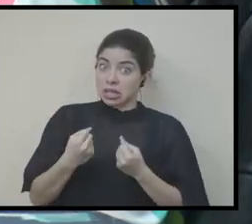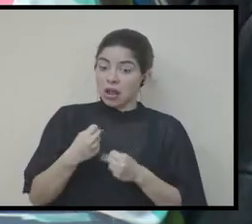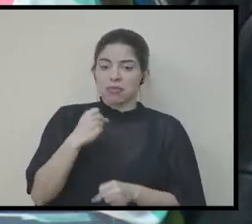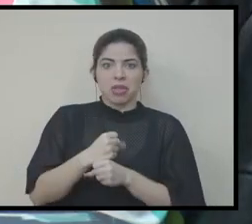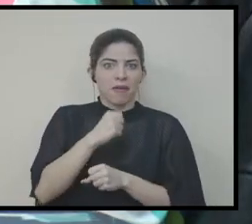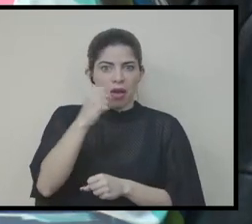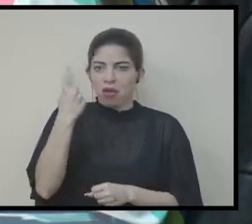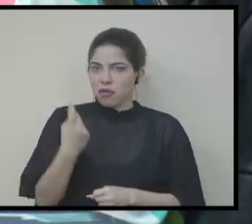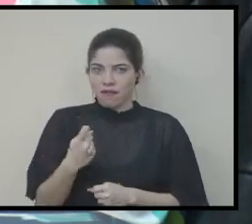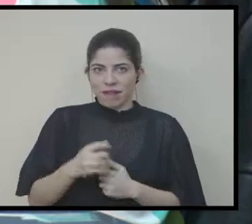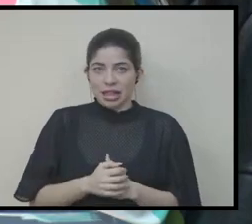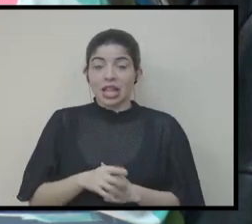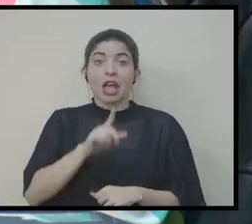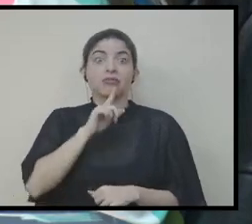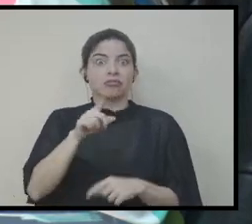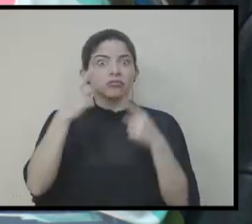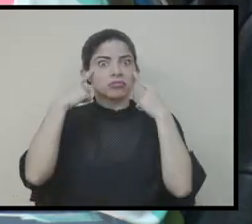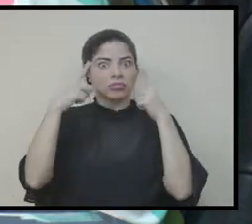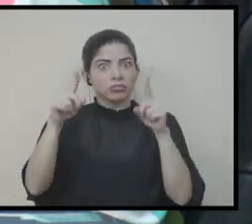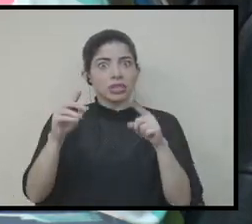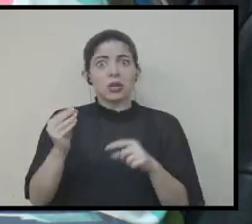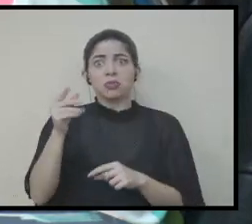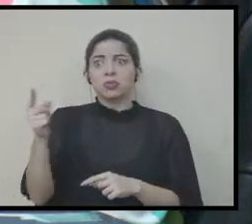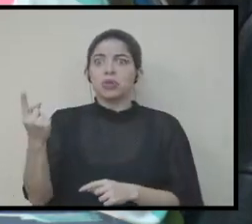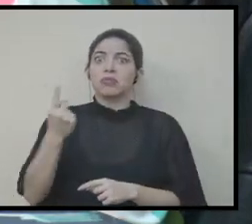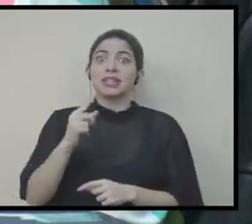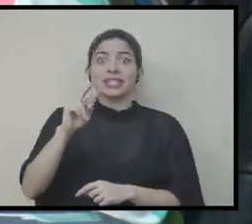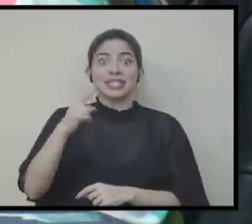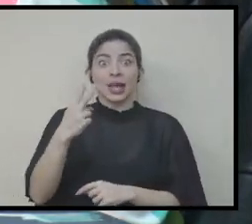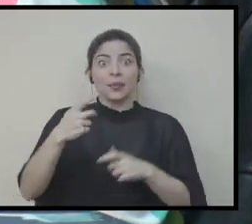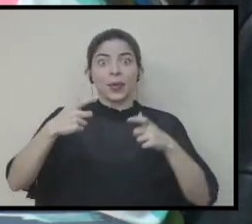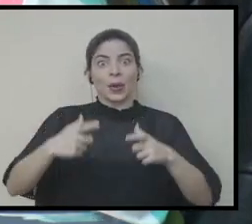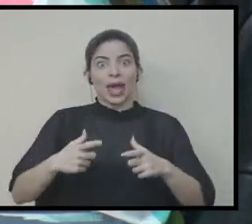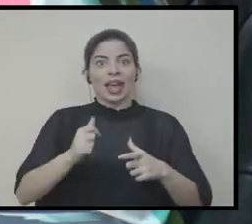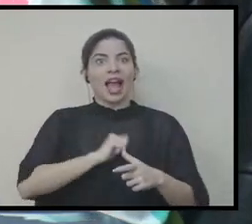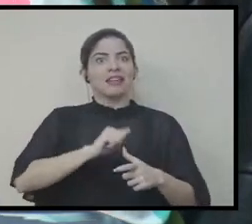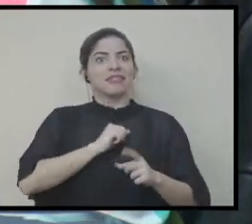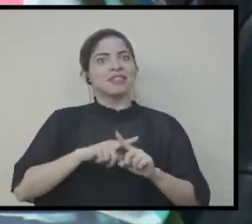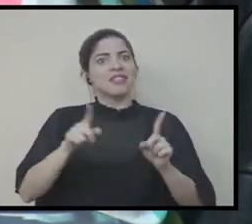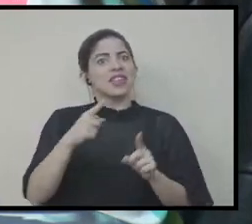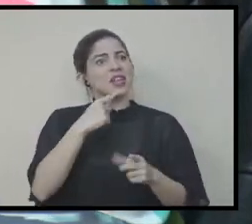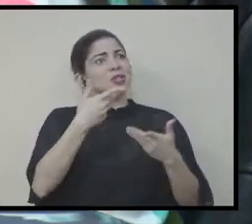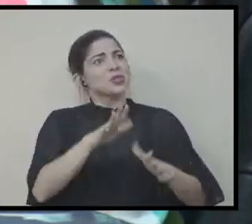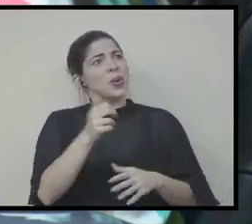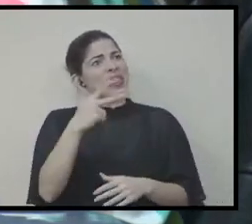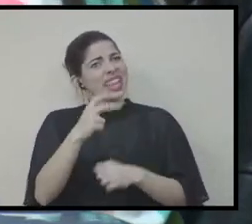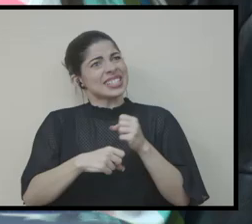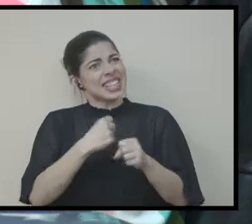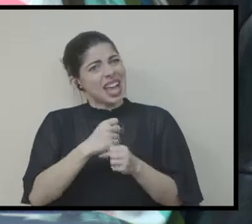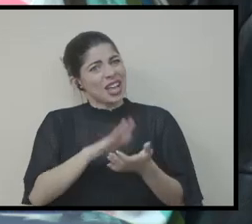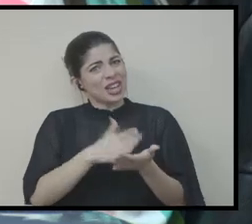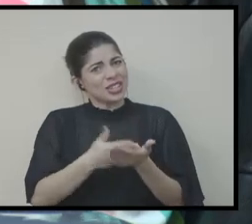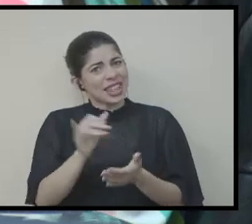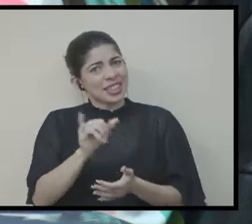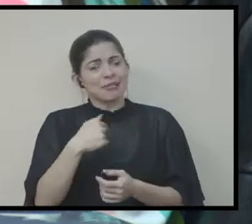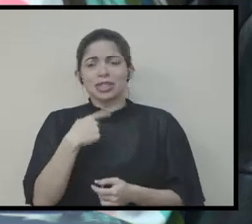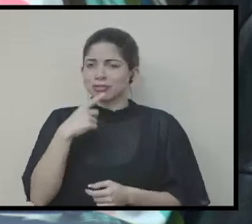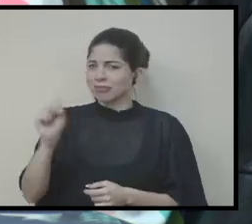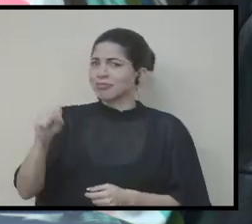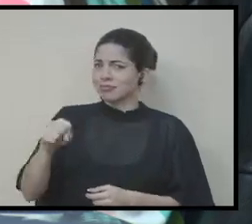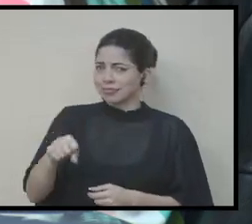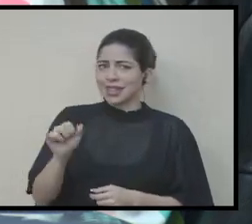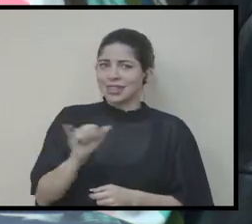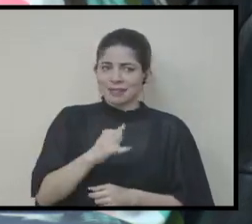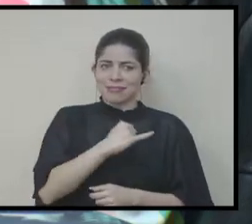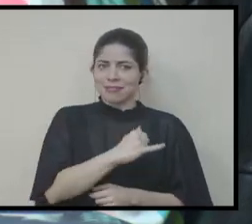no nos falta. Y efectivamente, entonces el muchacho ya llegó el segundo queque con otra actitud, me dice, su hija de 13 años es la que cocina también. Sí,